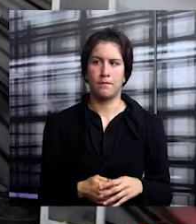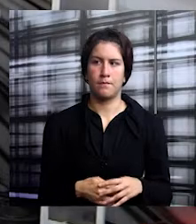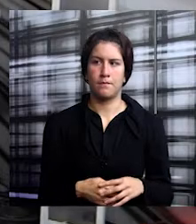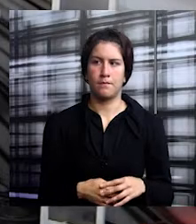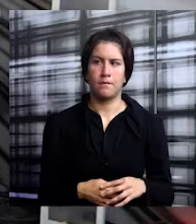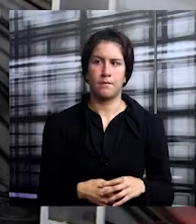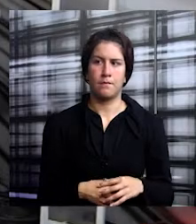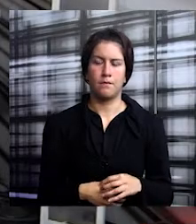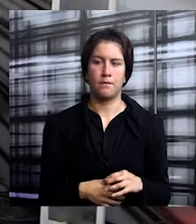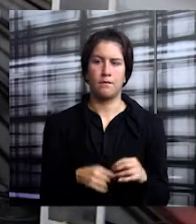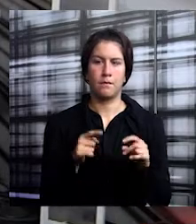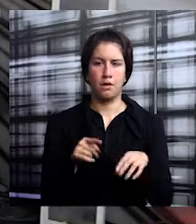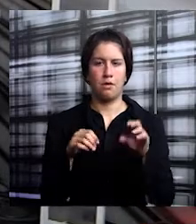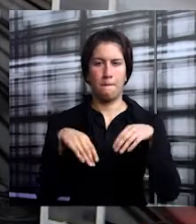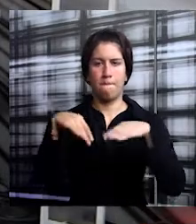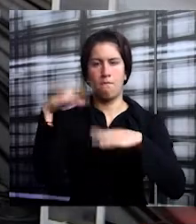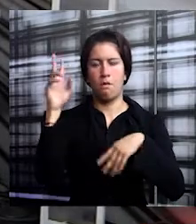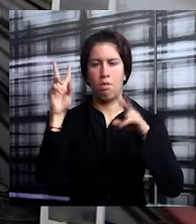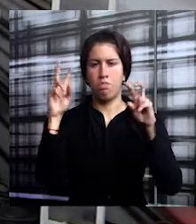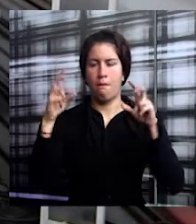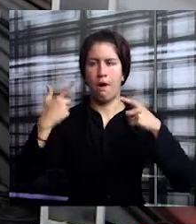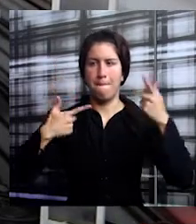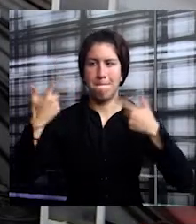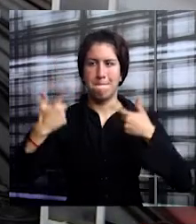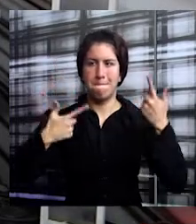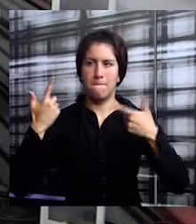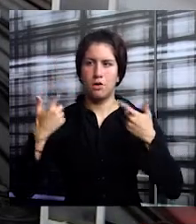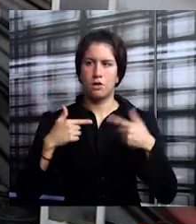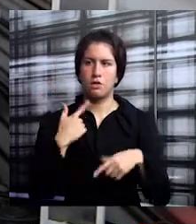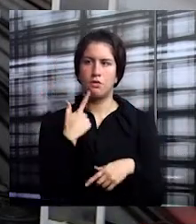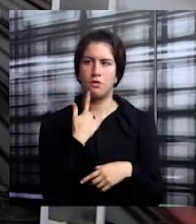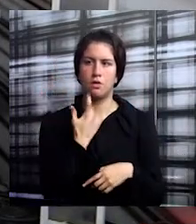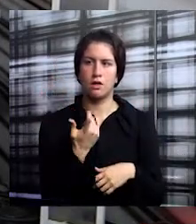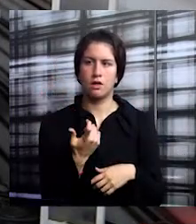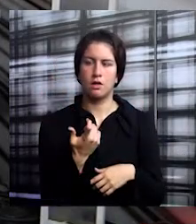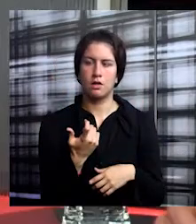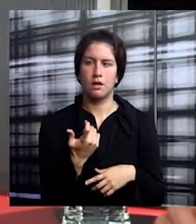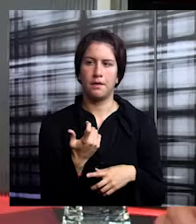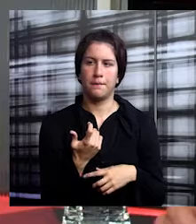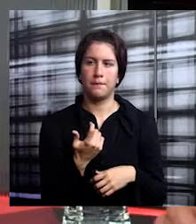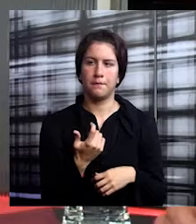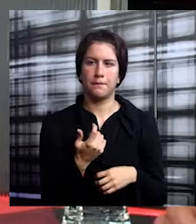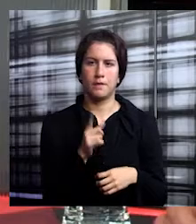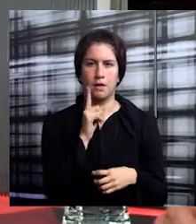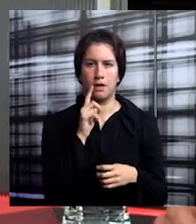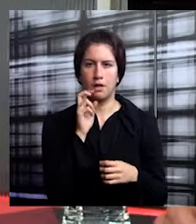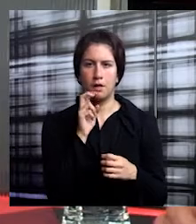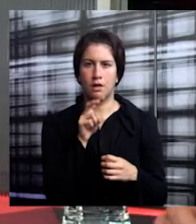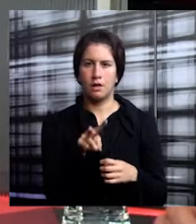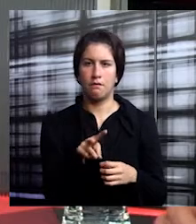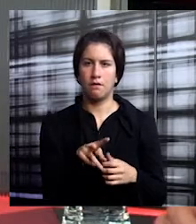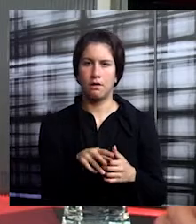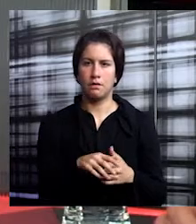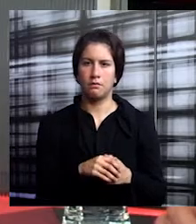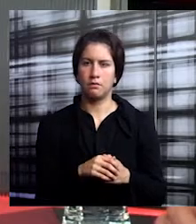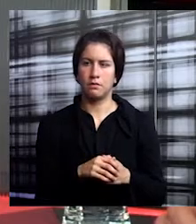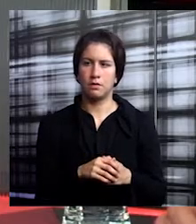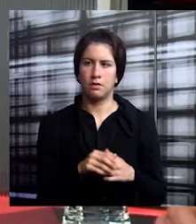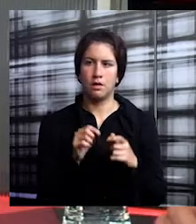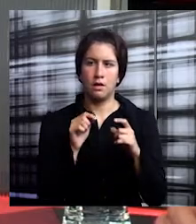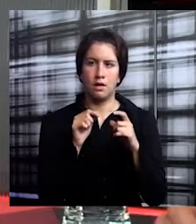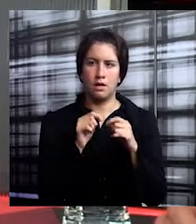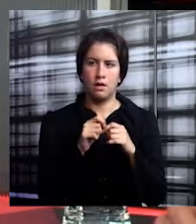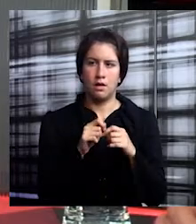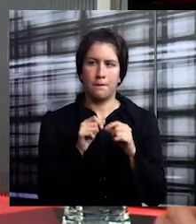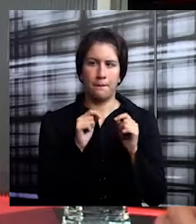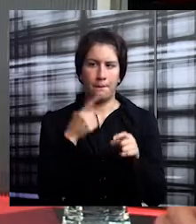lo que tiene que ver con el actual estallido social? Mire, puede ser, pero para ser justo, a veces el Ministerio